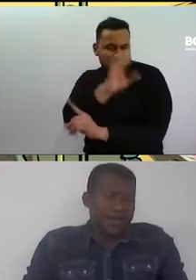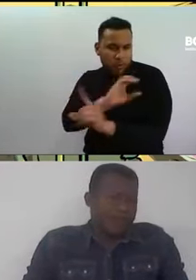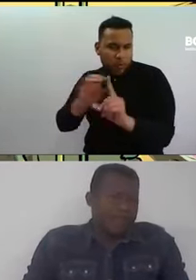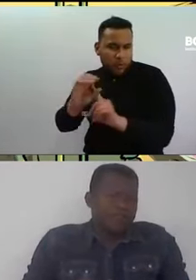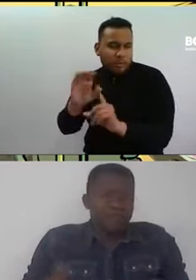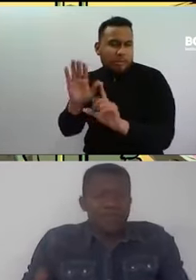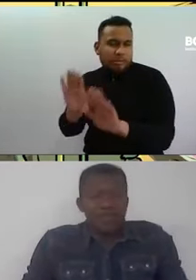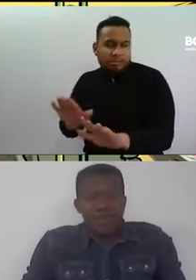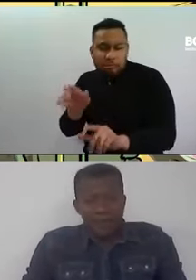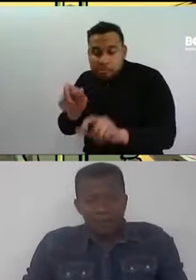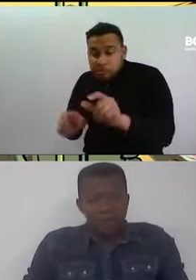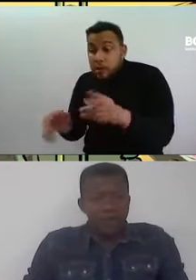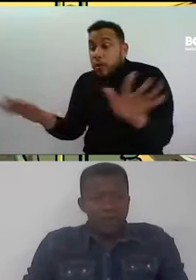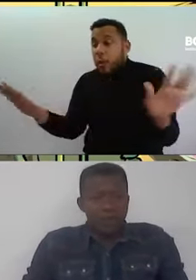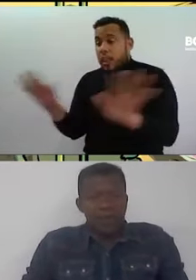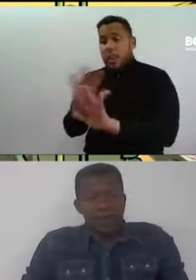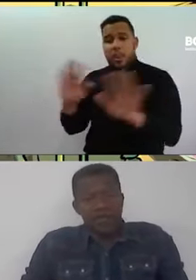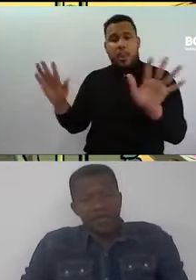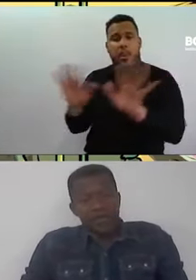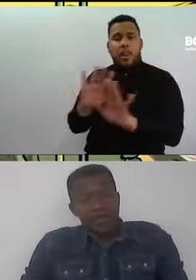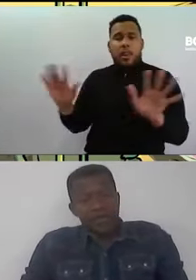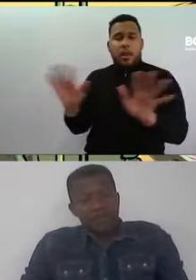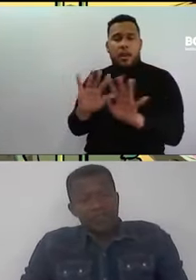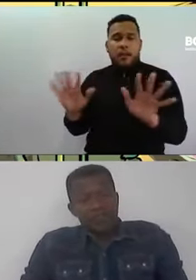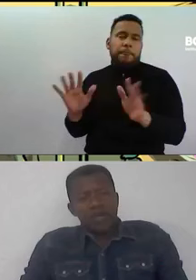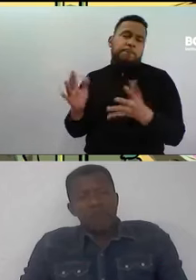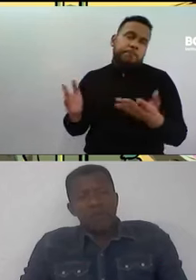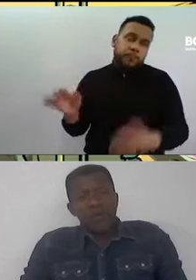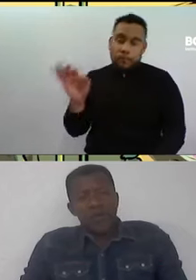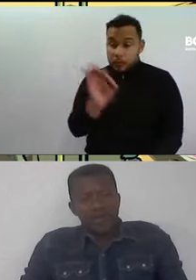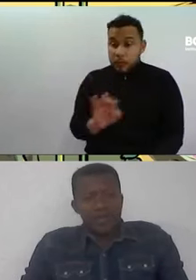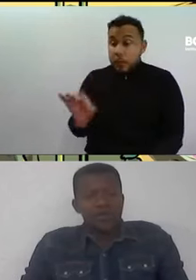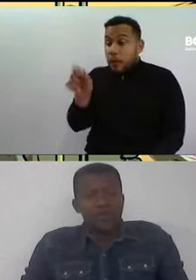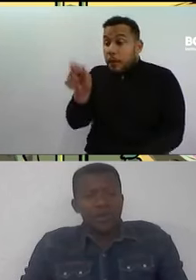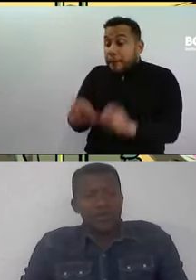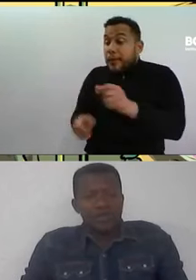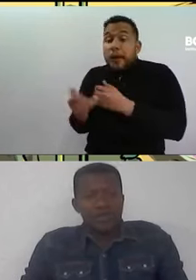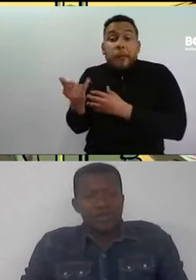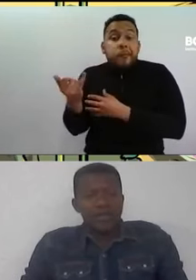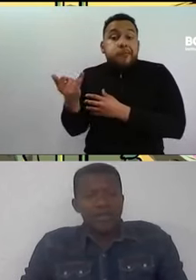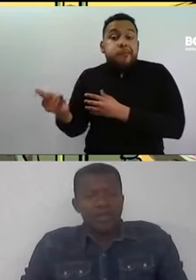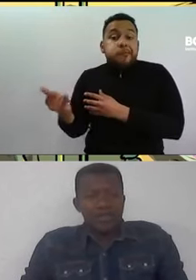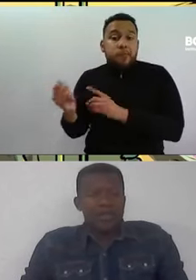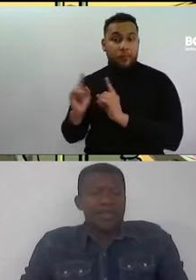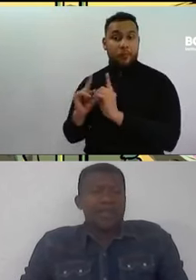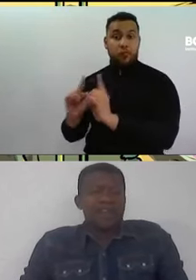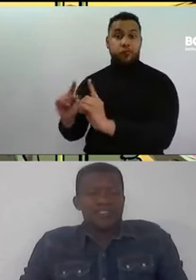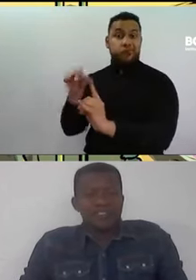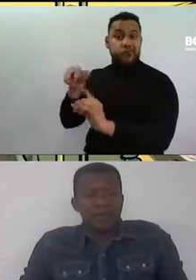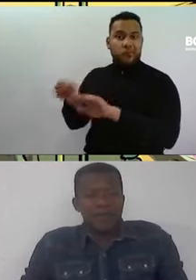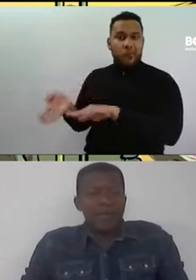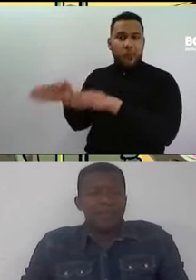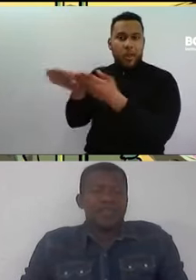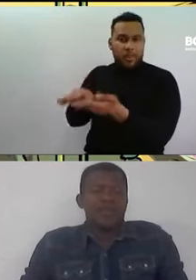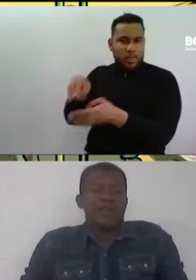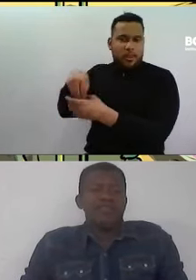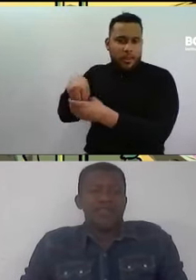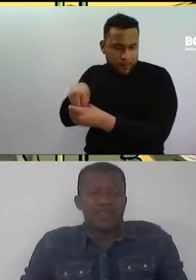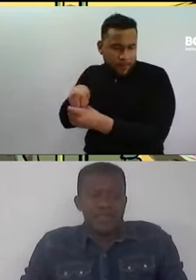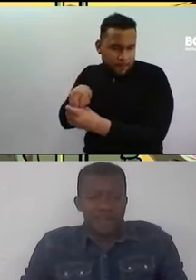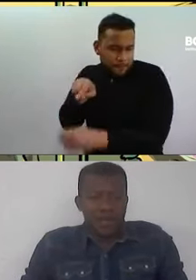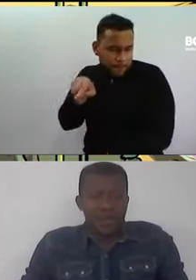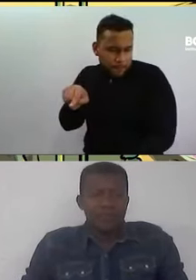para darle despedida, o para que la persona muerta encuentre de manera más expedita,